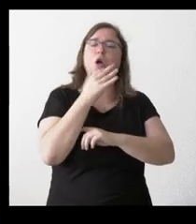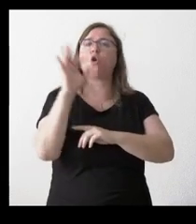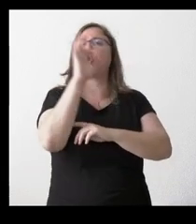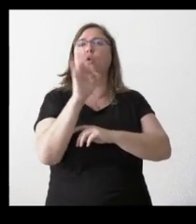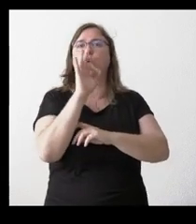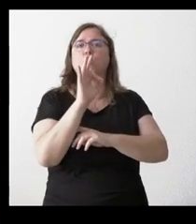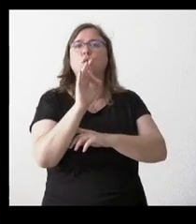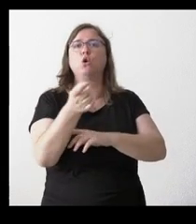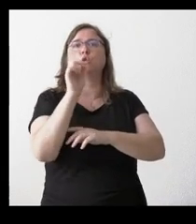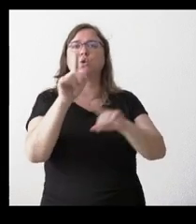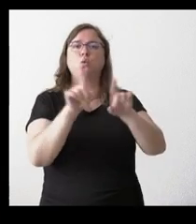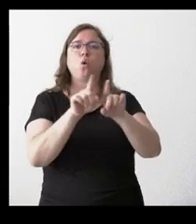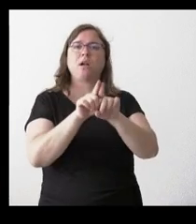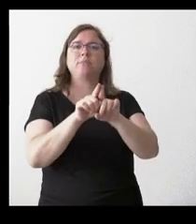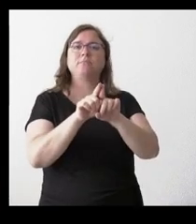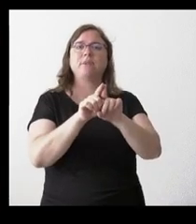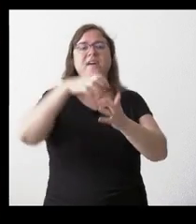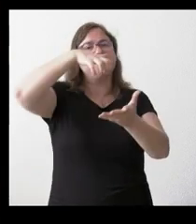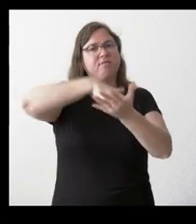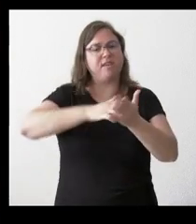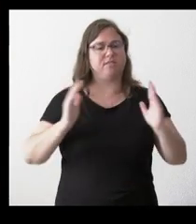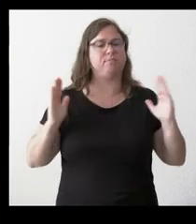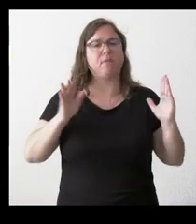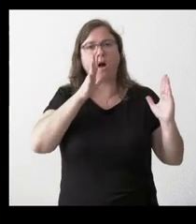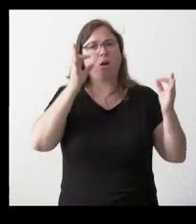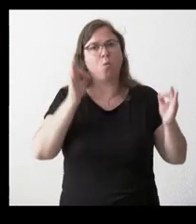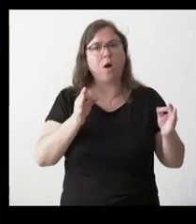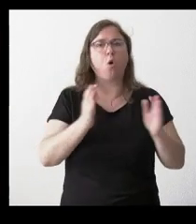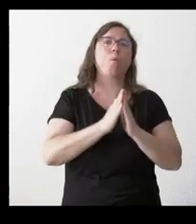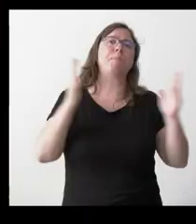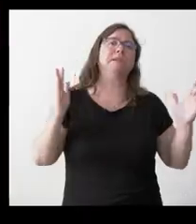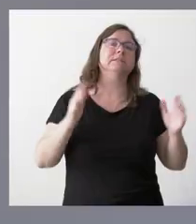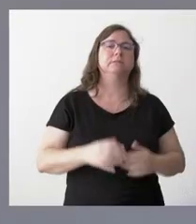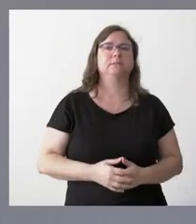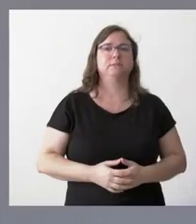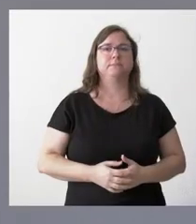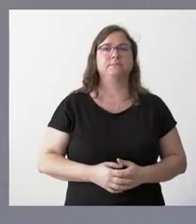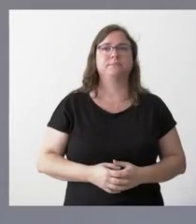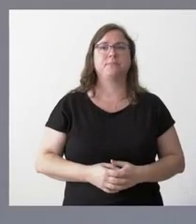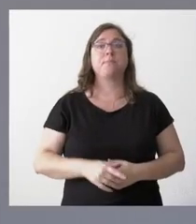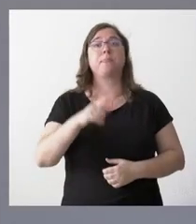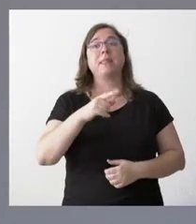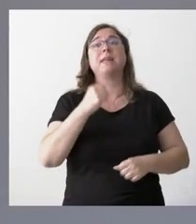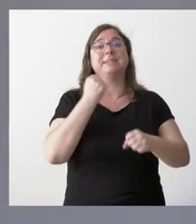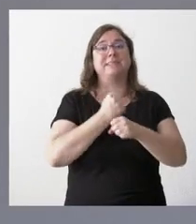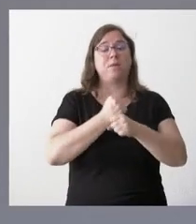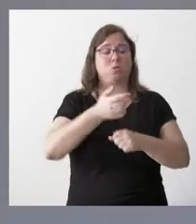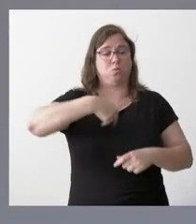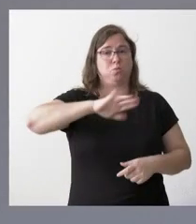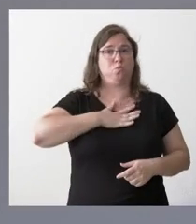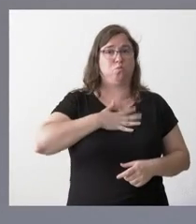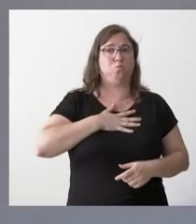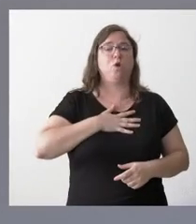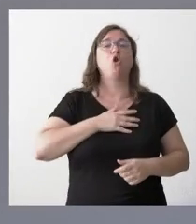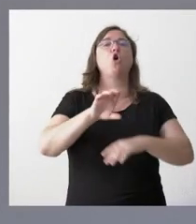siendo dentro de las fechas que están ahora mismo establecidas? A ver, el operativo por parte de la Consejería de Medio Ambiente se va a